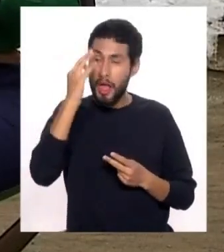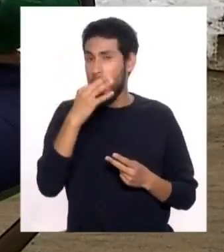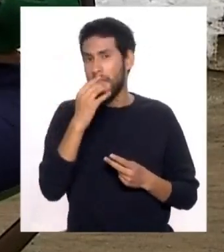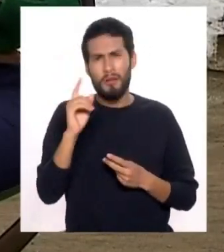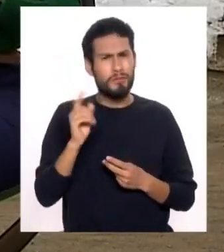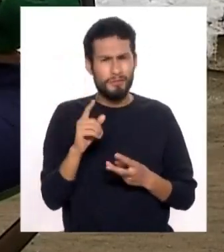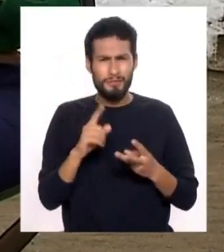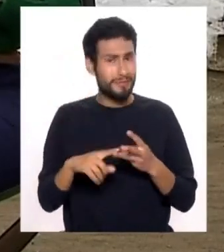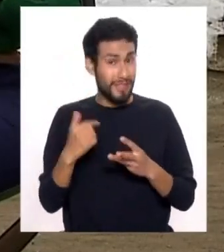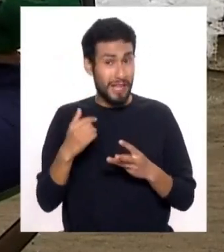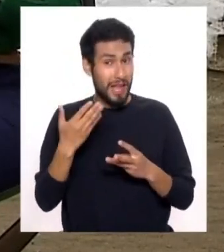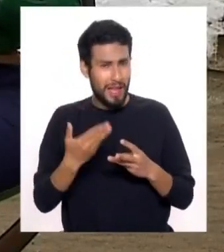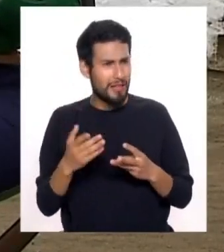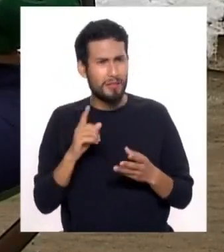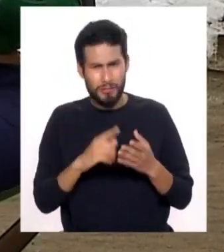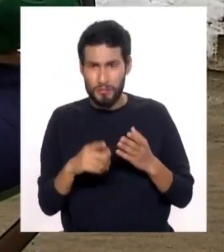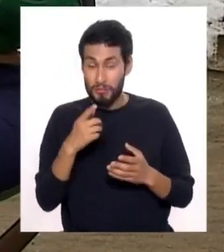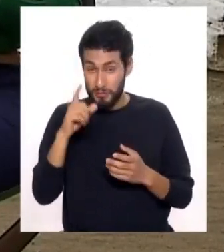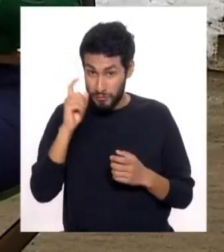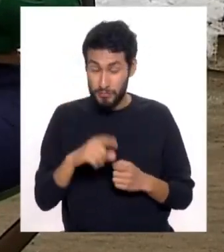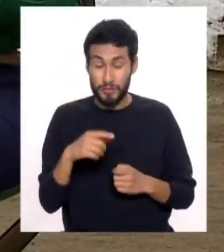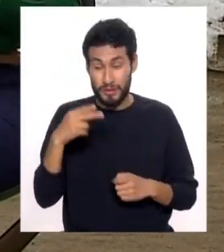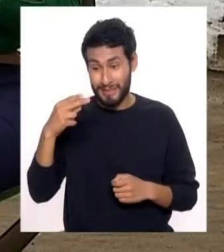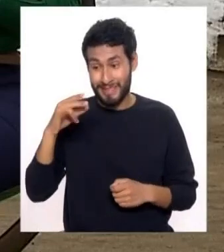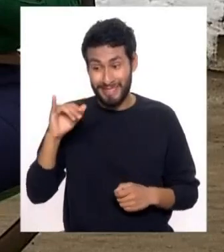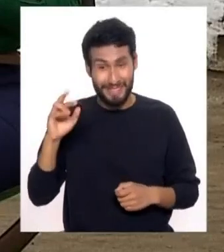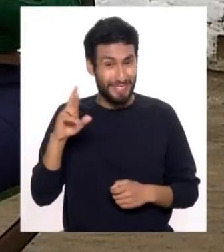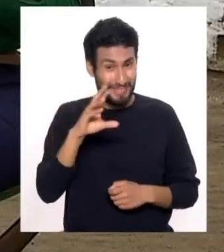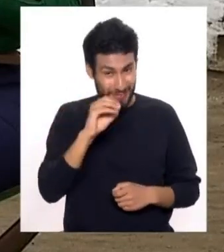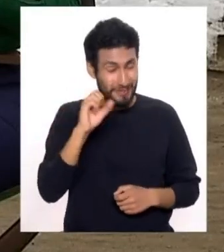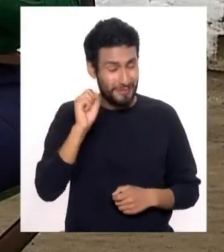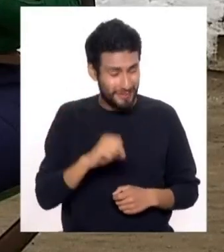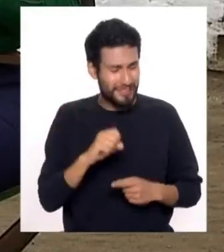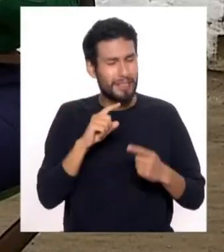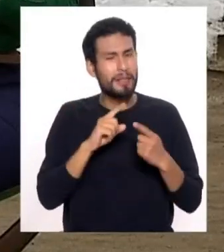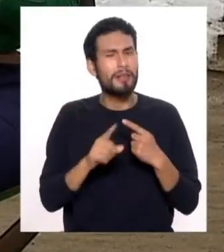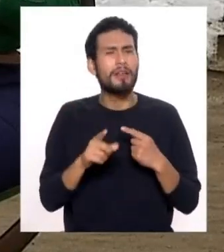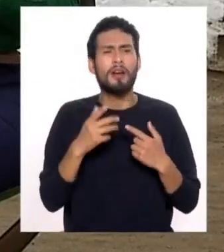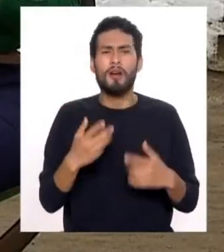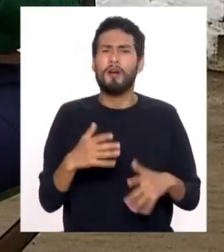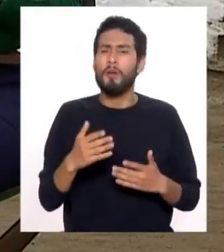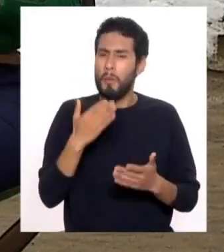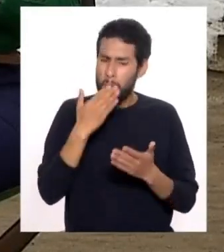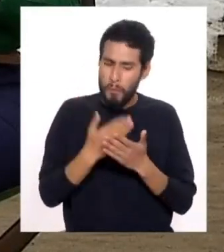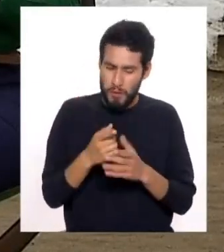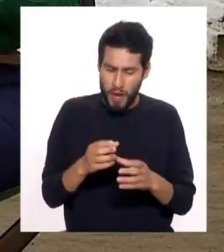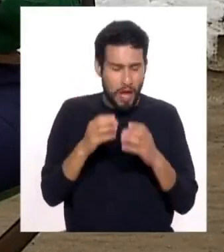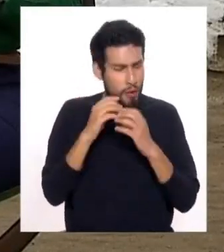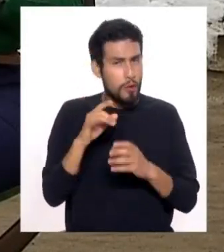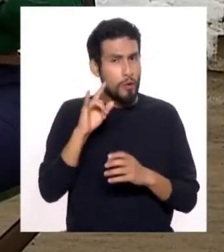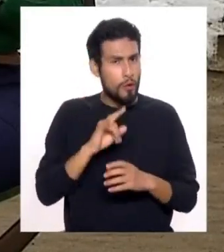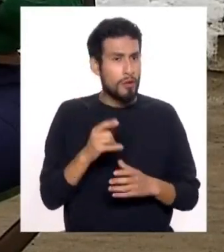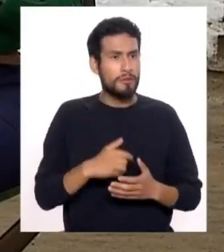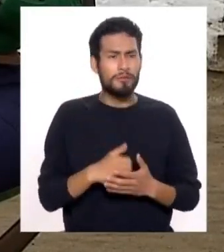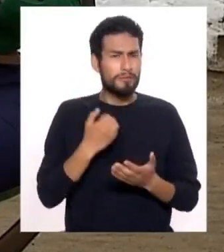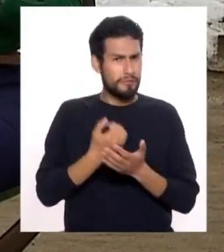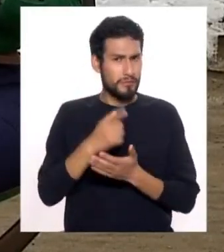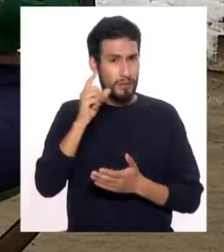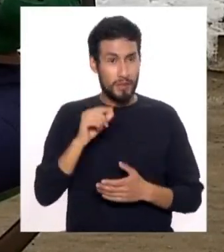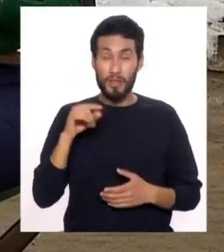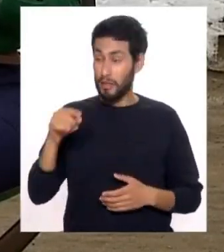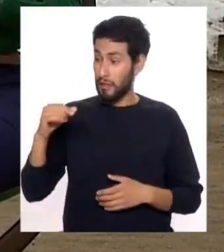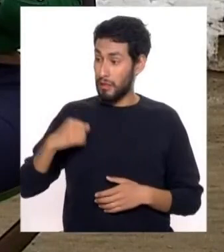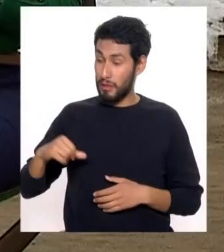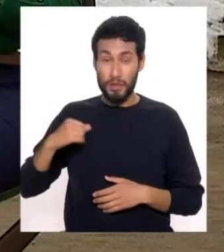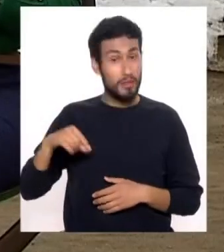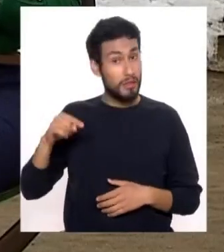son suplementos, que también hay que hacerlos, el de hierro, por supuesto, pero práctico, útil, económico. Y qué bueno que una